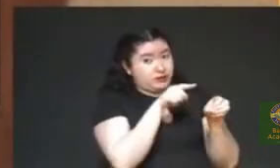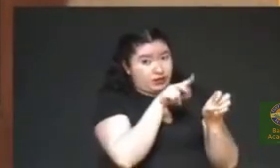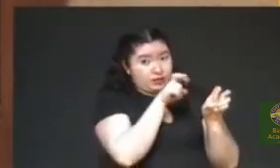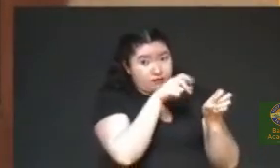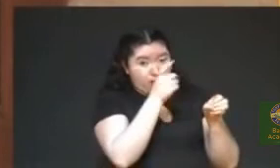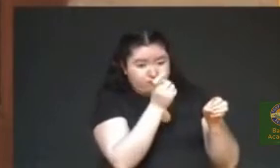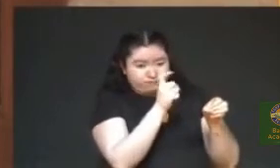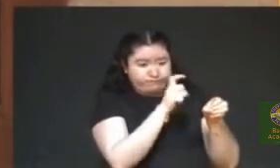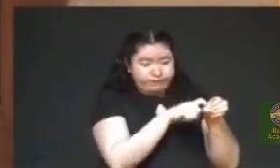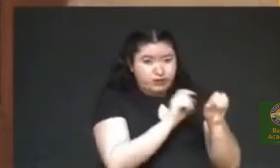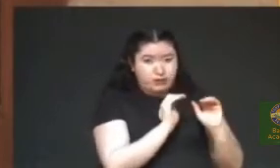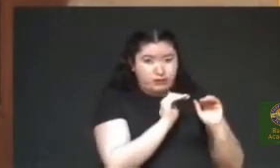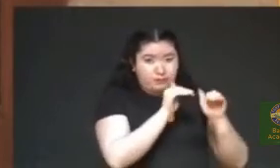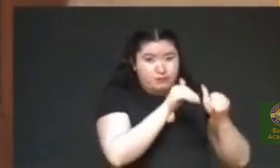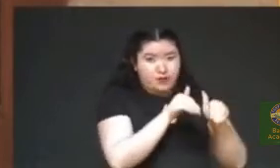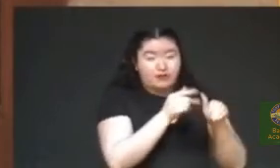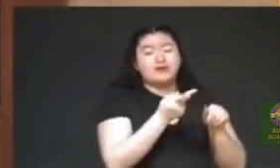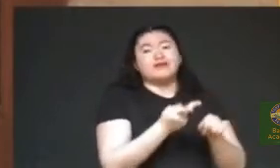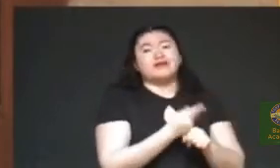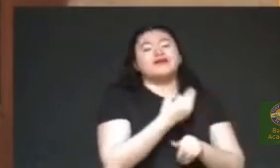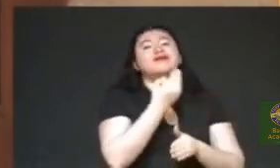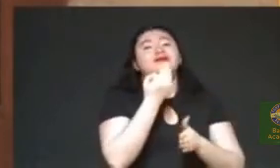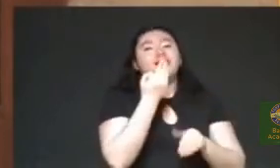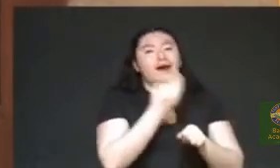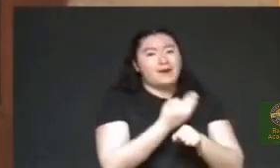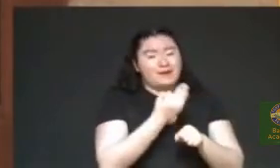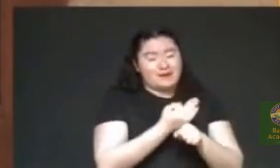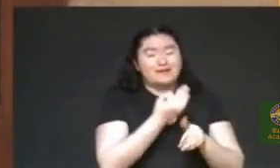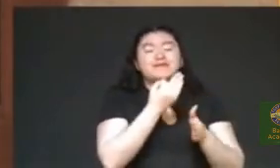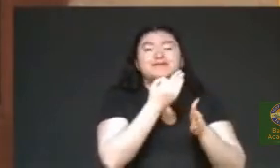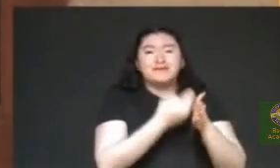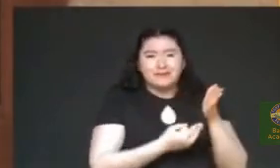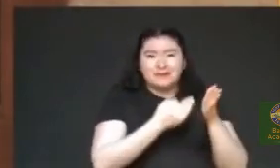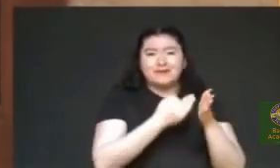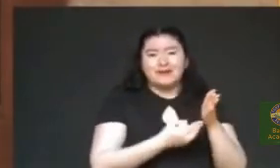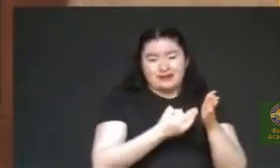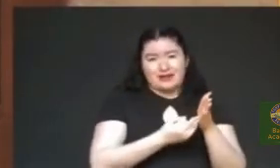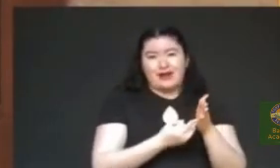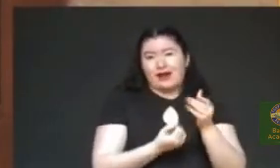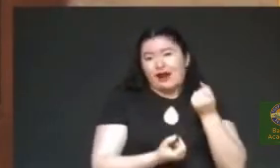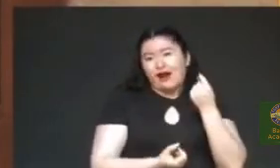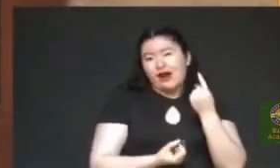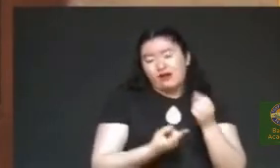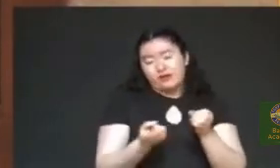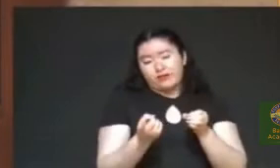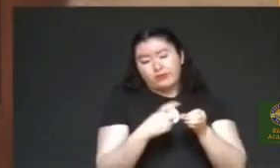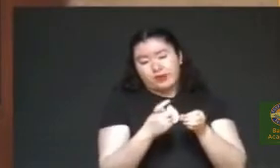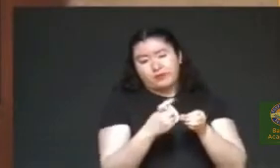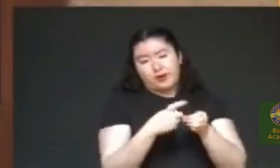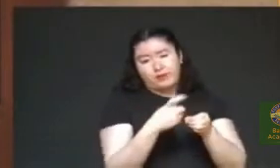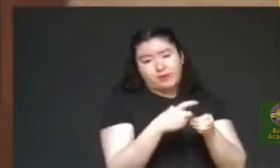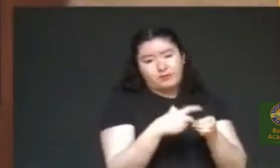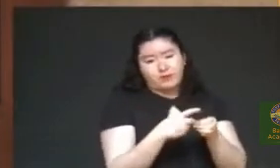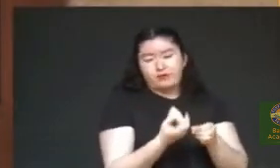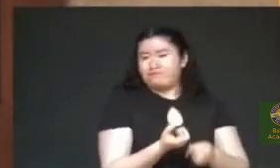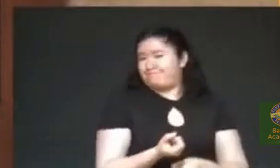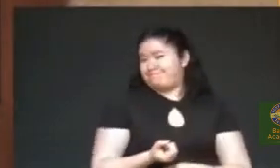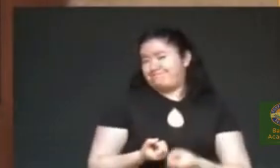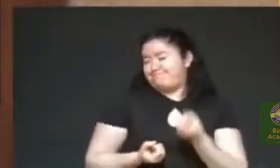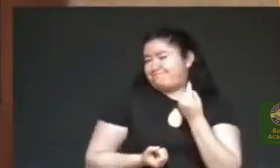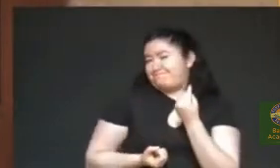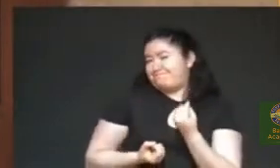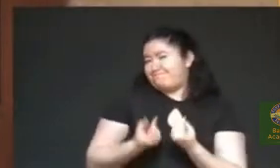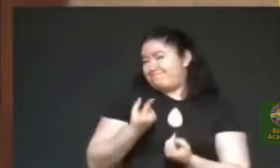estamos en las inscripciones extraordinarias, todavía se están dando de alta años, pero sí quiero decirte que no hay